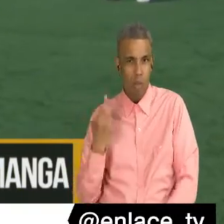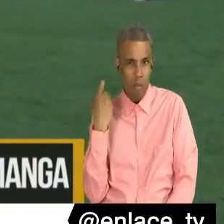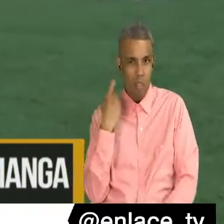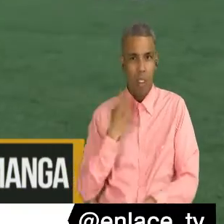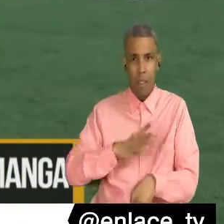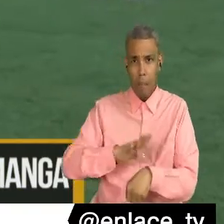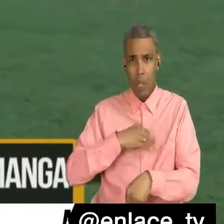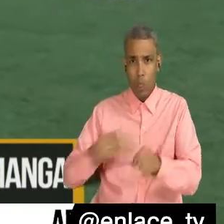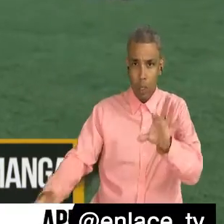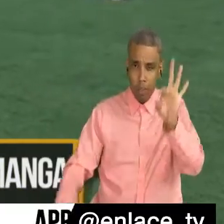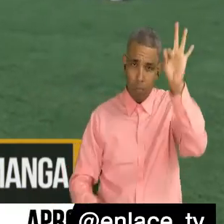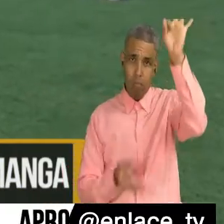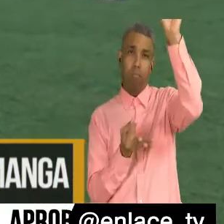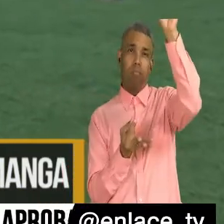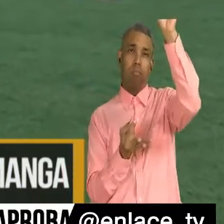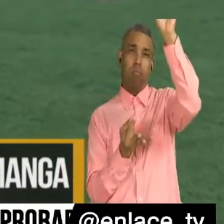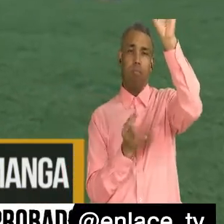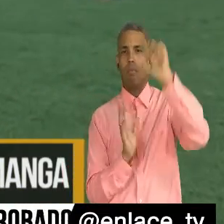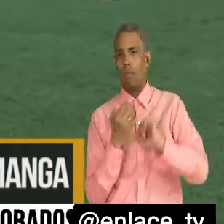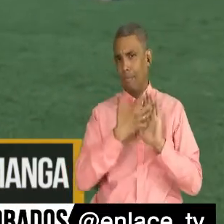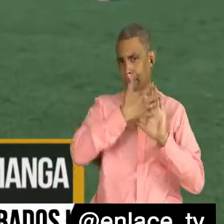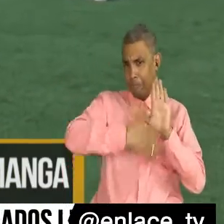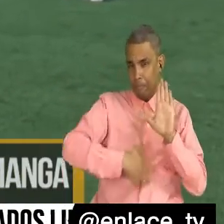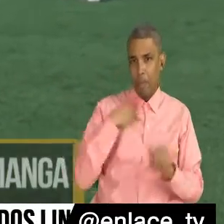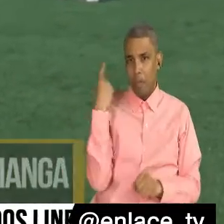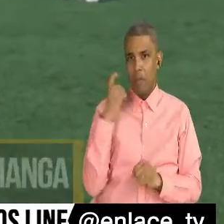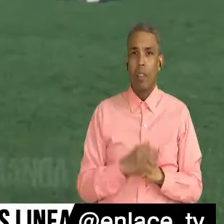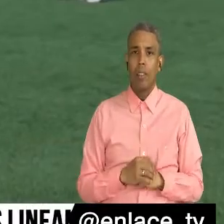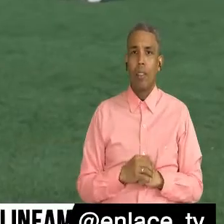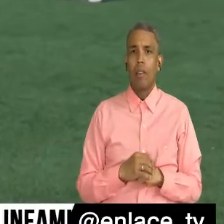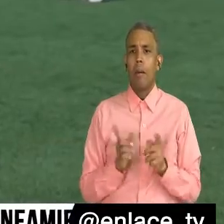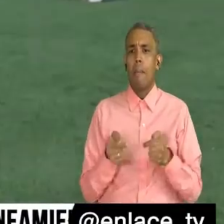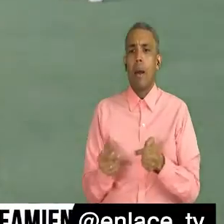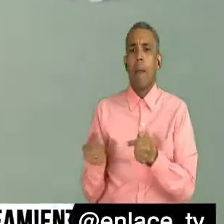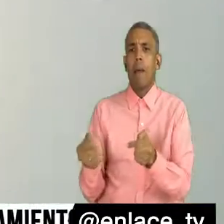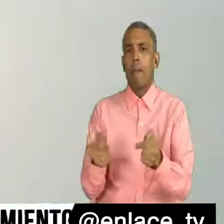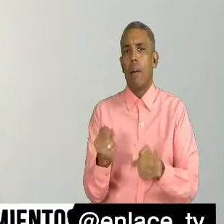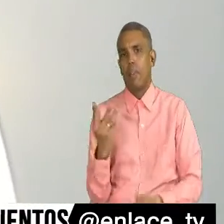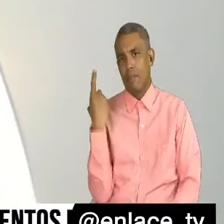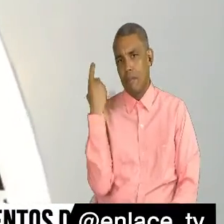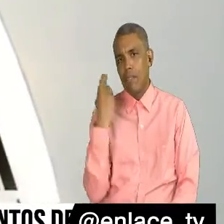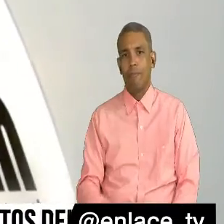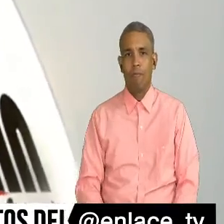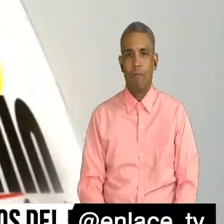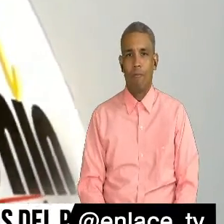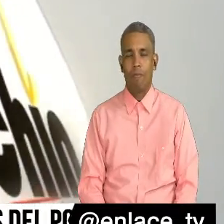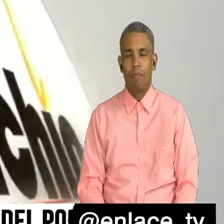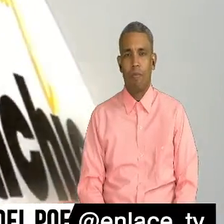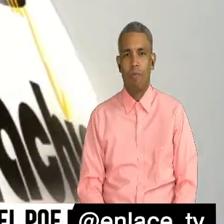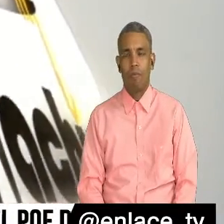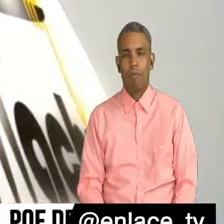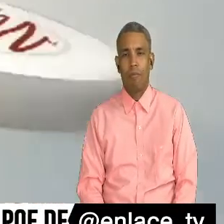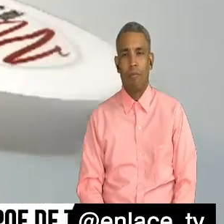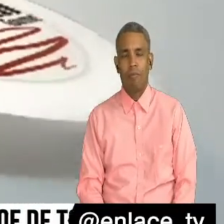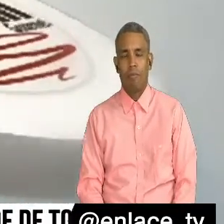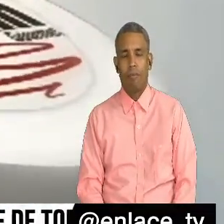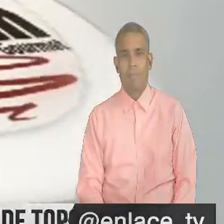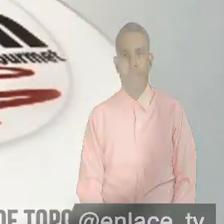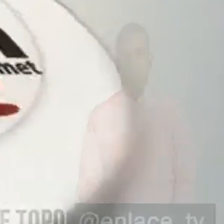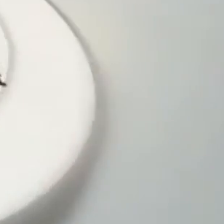Femenina solo le faltan 3 partidos y a la espera de poder sumar puntos. Hasta aquí los deportes, con el patrocinio